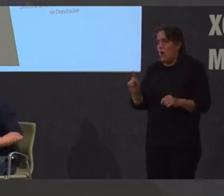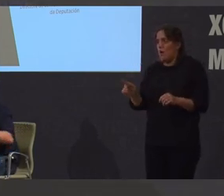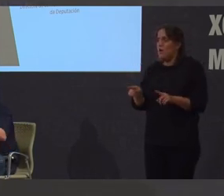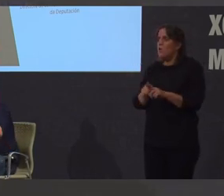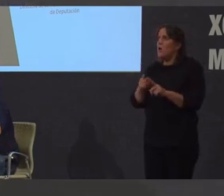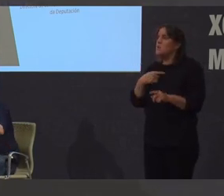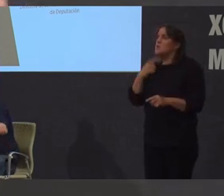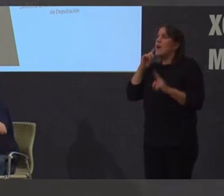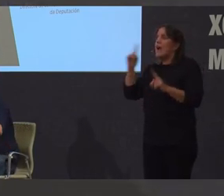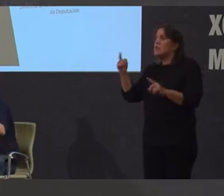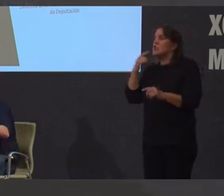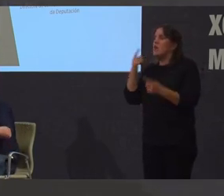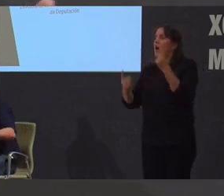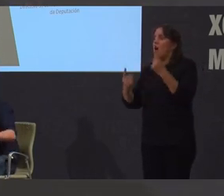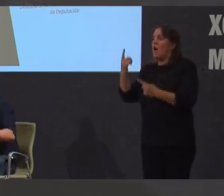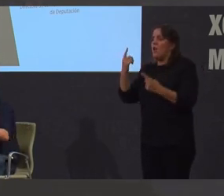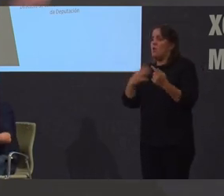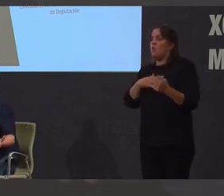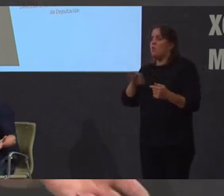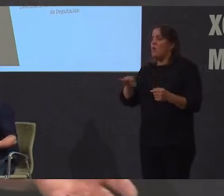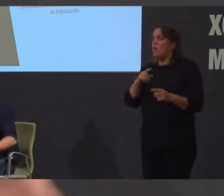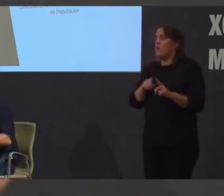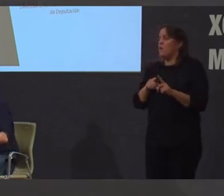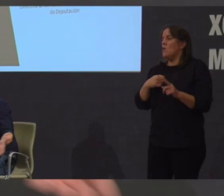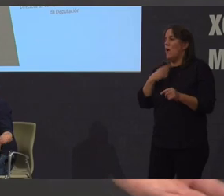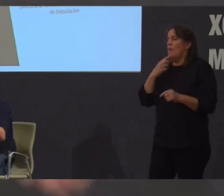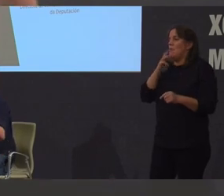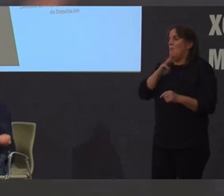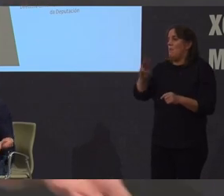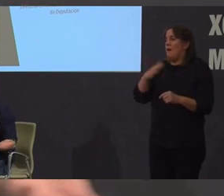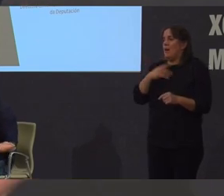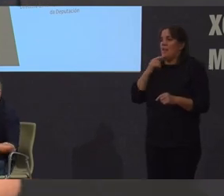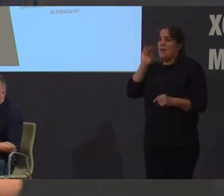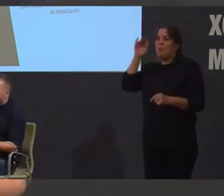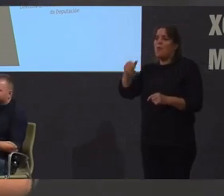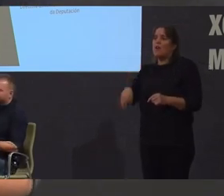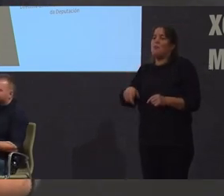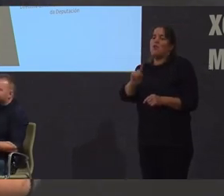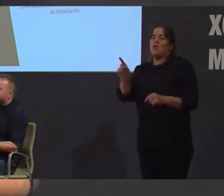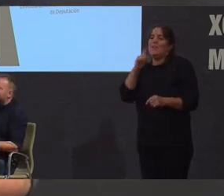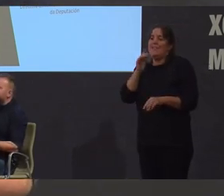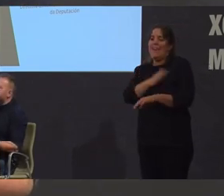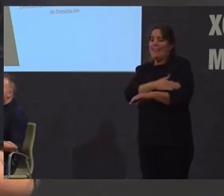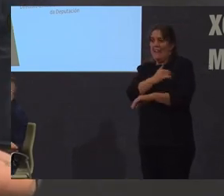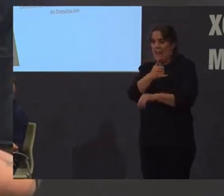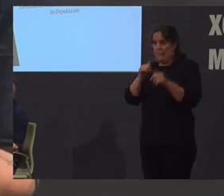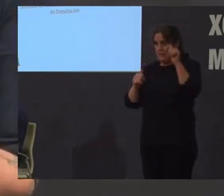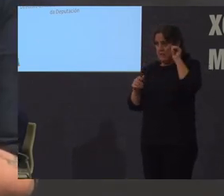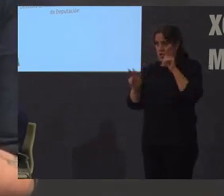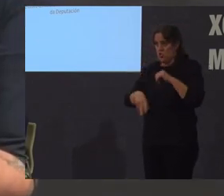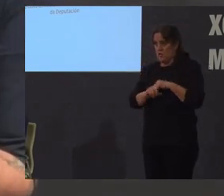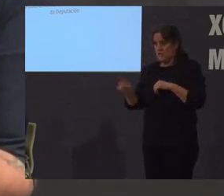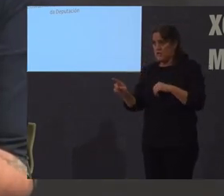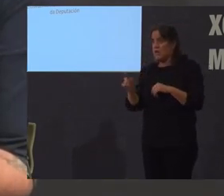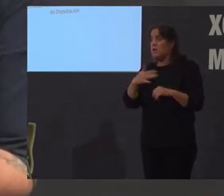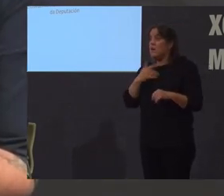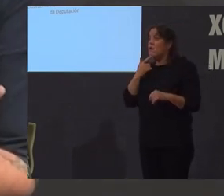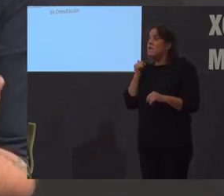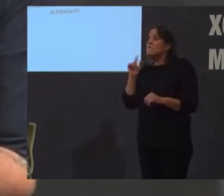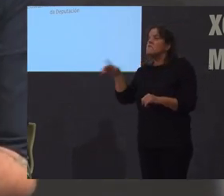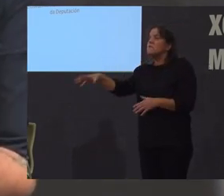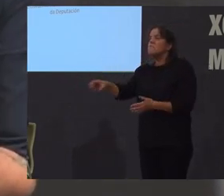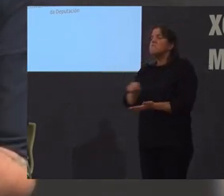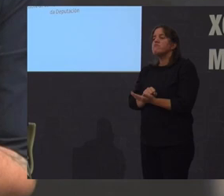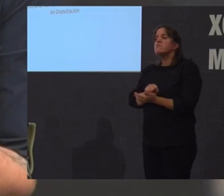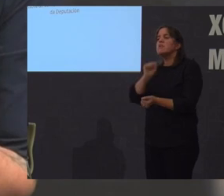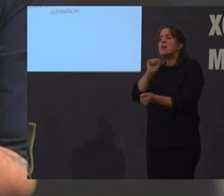si alguien ahora lo asimilaría, sería seguramente del PP. Era republicano, pero no era de izquierdas. Cuando fue detenido y fue